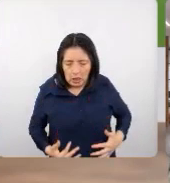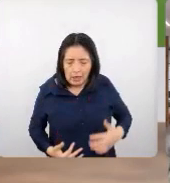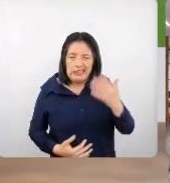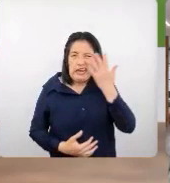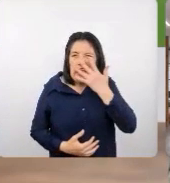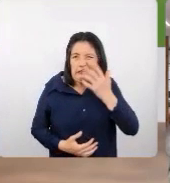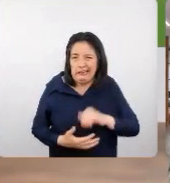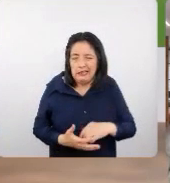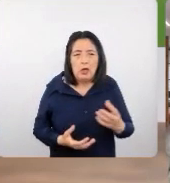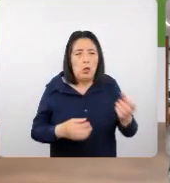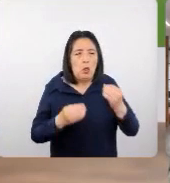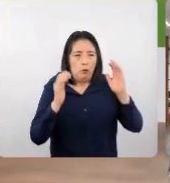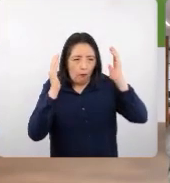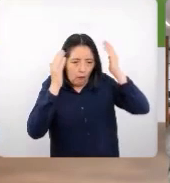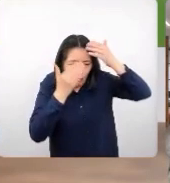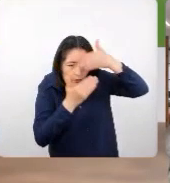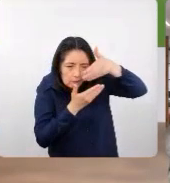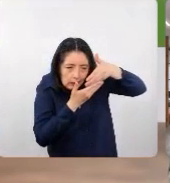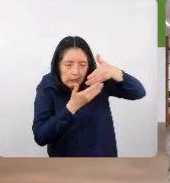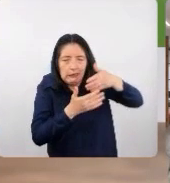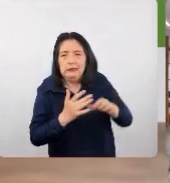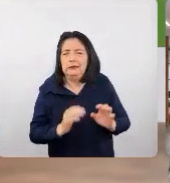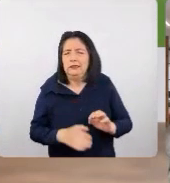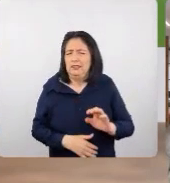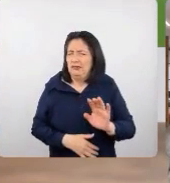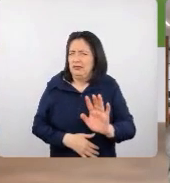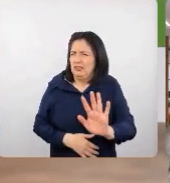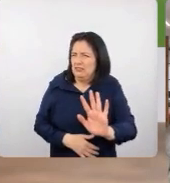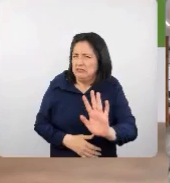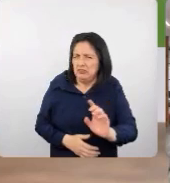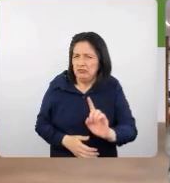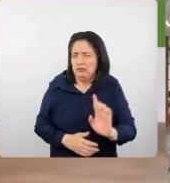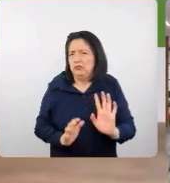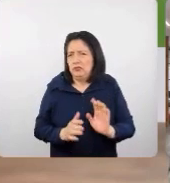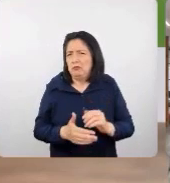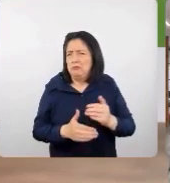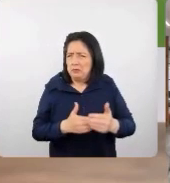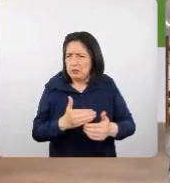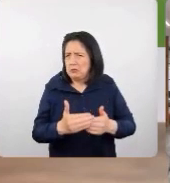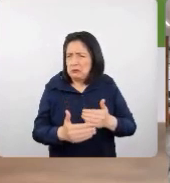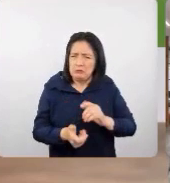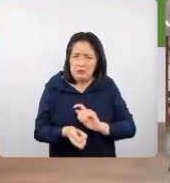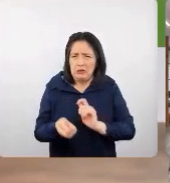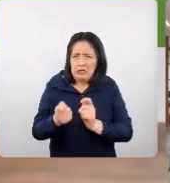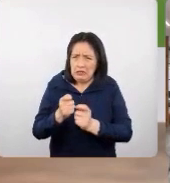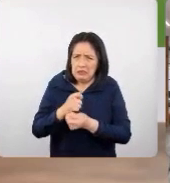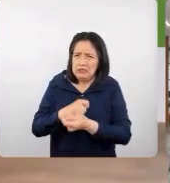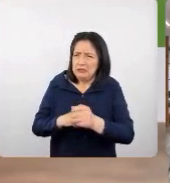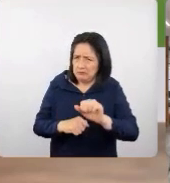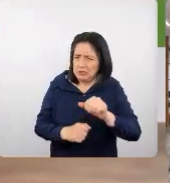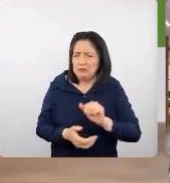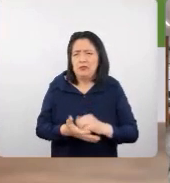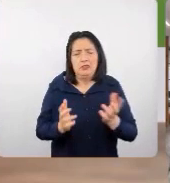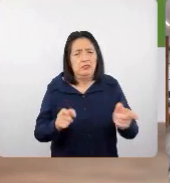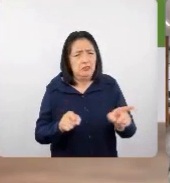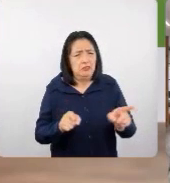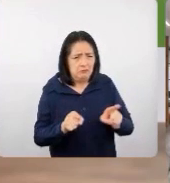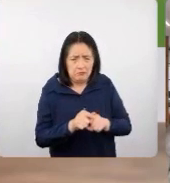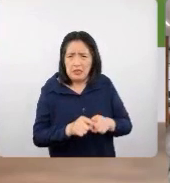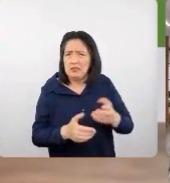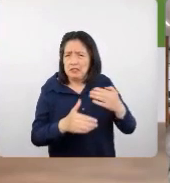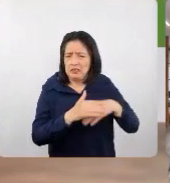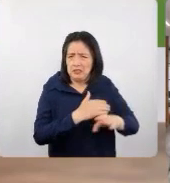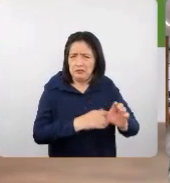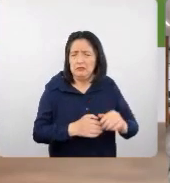o tienen que ir tapadas. Eso paulatinamente ha ido cambiando, inclusive dentro de Arabia Saudita,